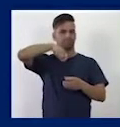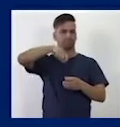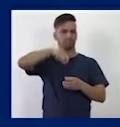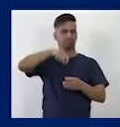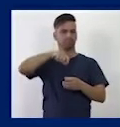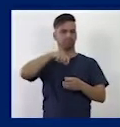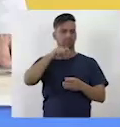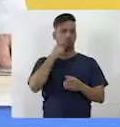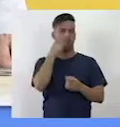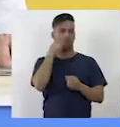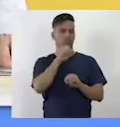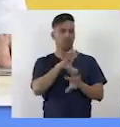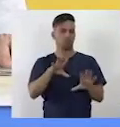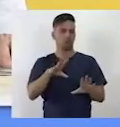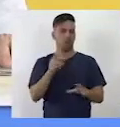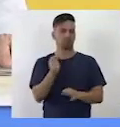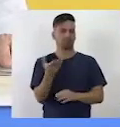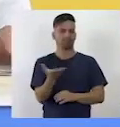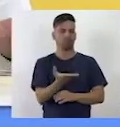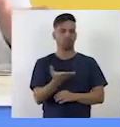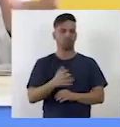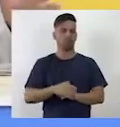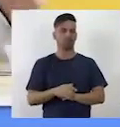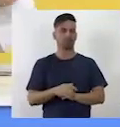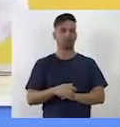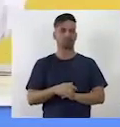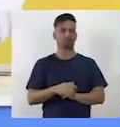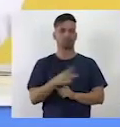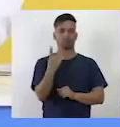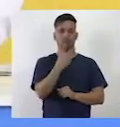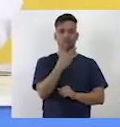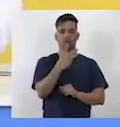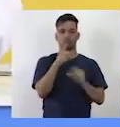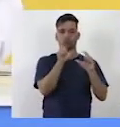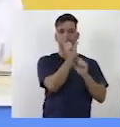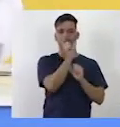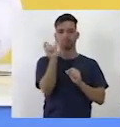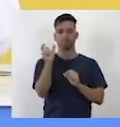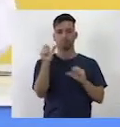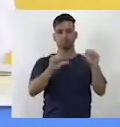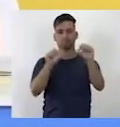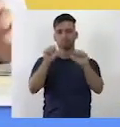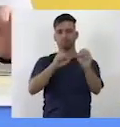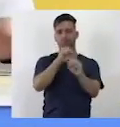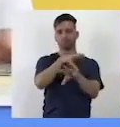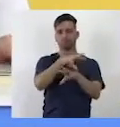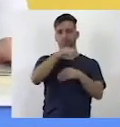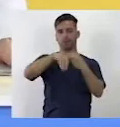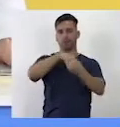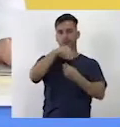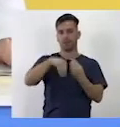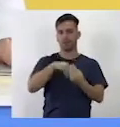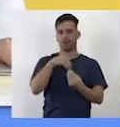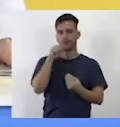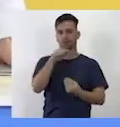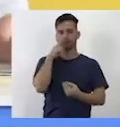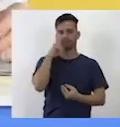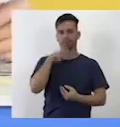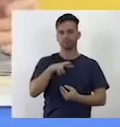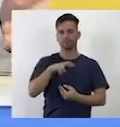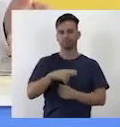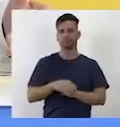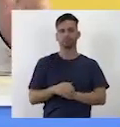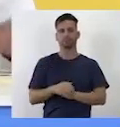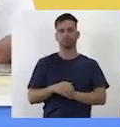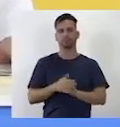espontánea sí sí yo estoy haciendo una mezcla de dos técnicas y se produce un cambio químico en una